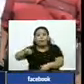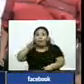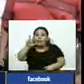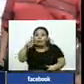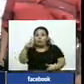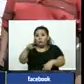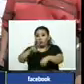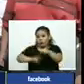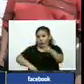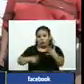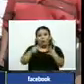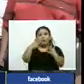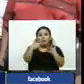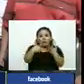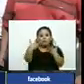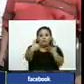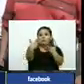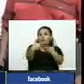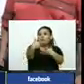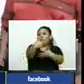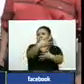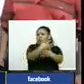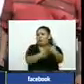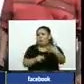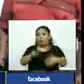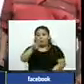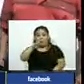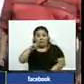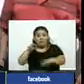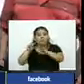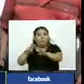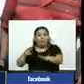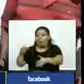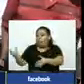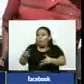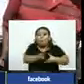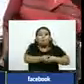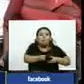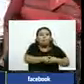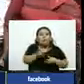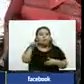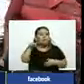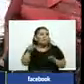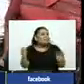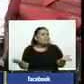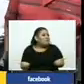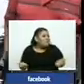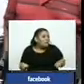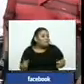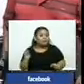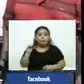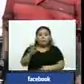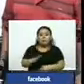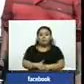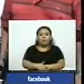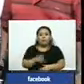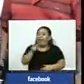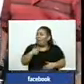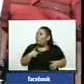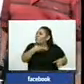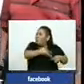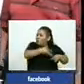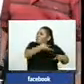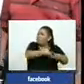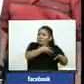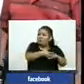uno, en el cual desde el 2007 él se viene apropiando de esas cuotas. Él el campo que hace es de que allí las tienen, dice,